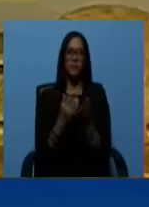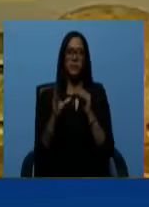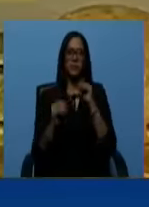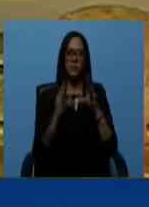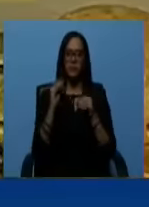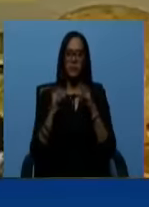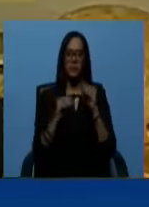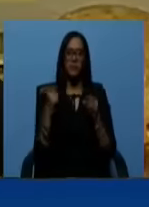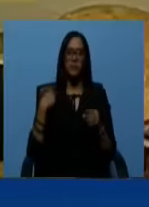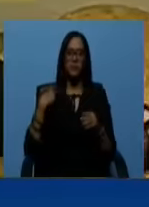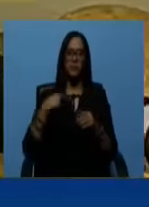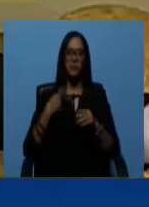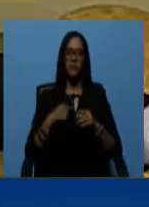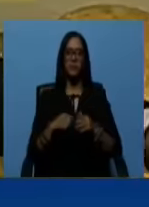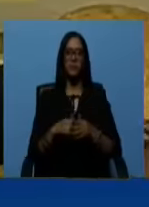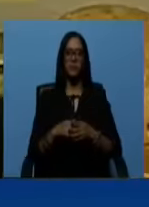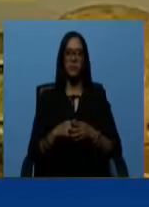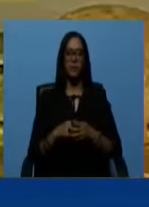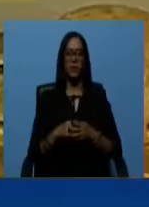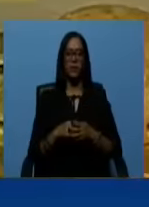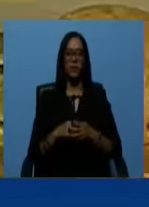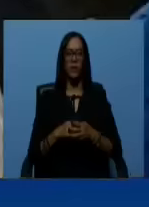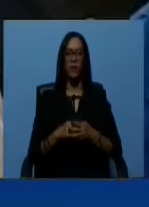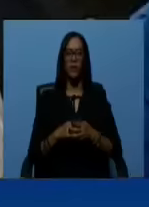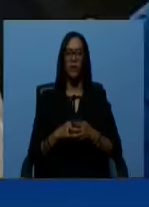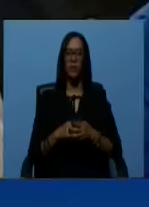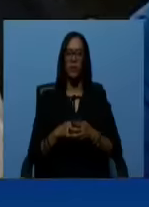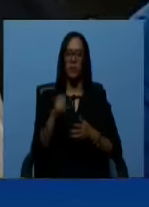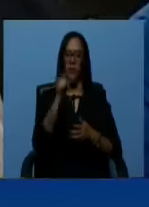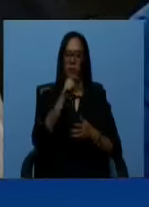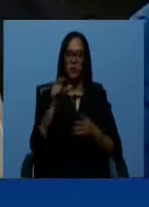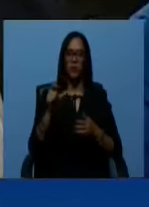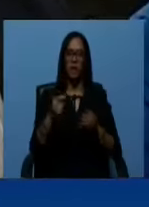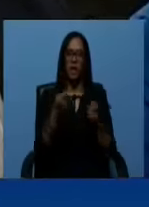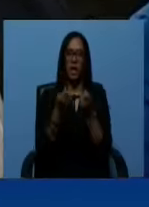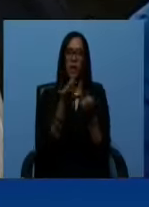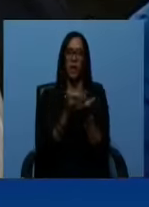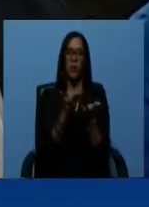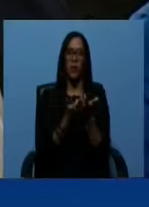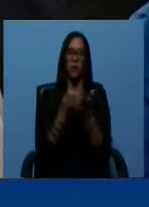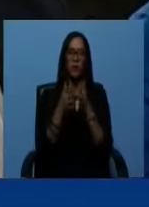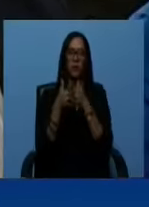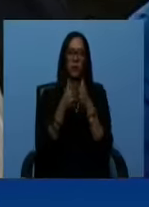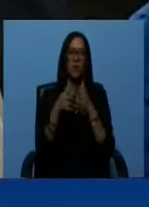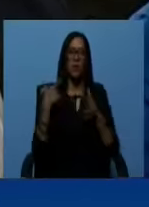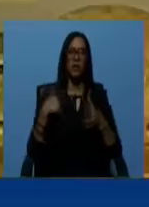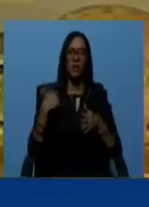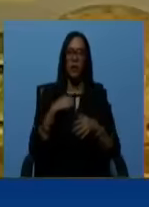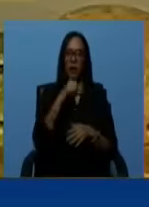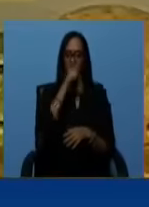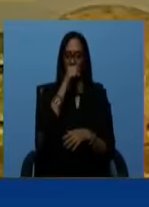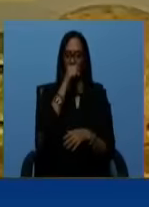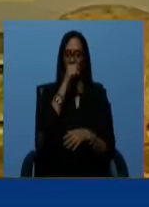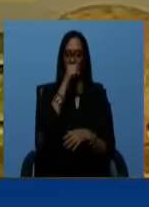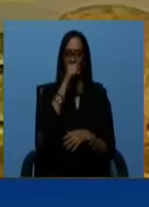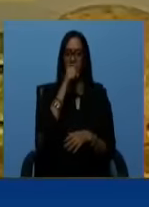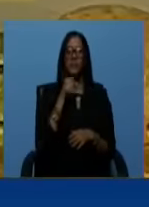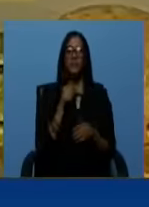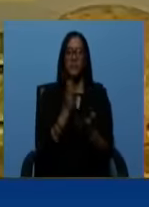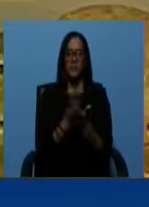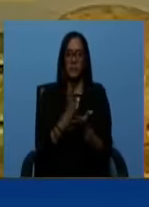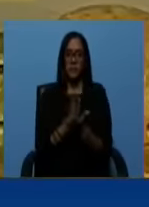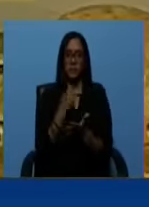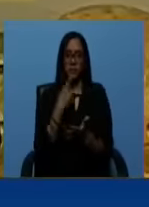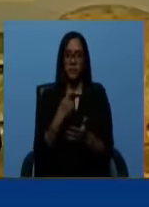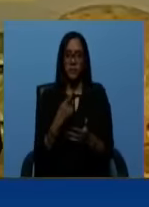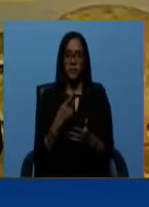que tengo con actores económicos estadounidenses que tenemos. Siempre les digo,